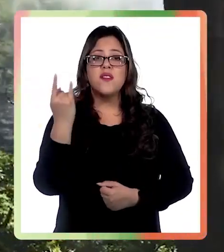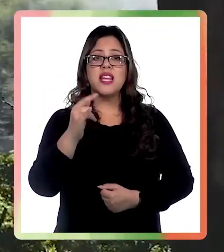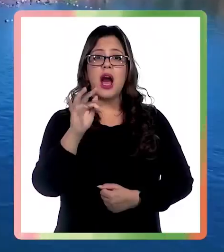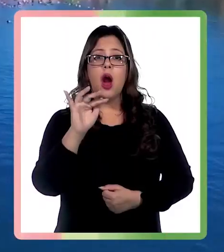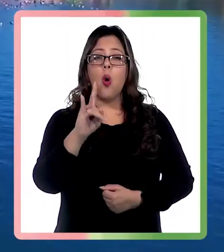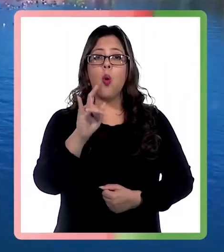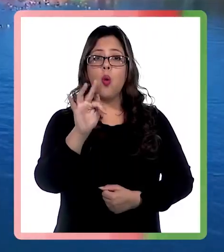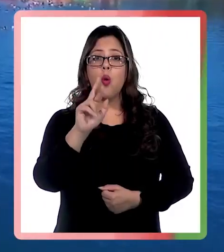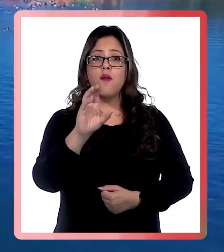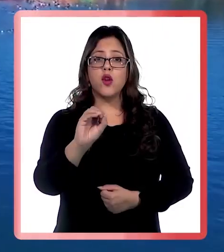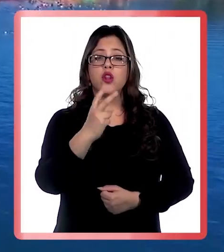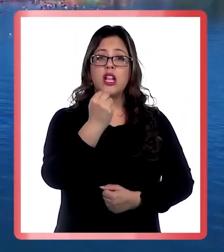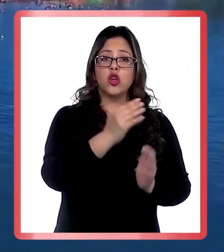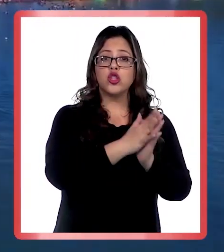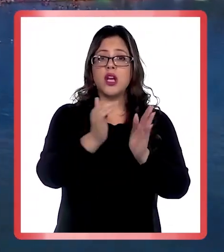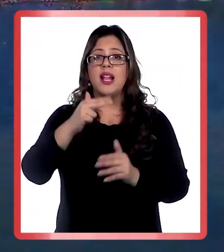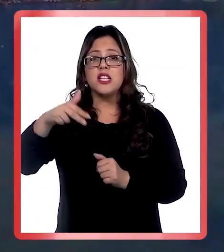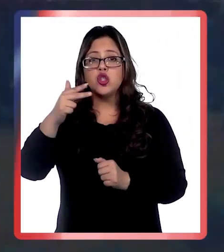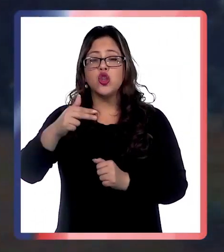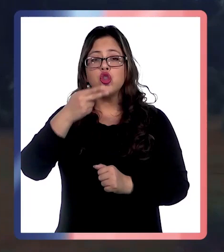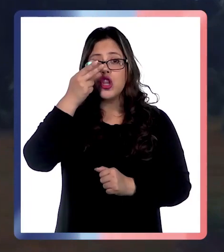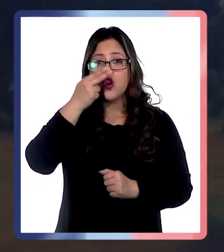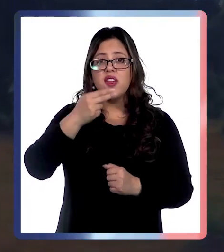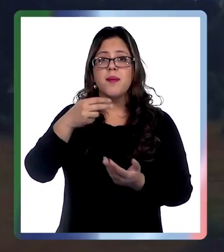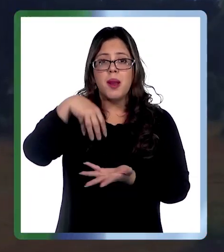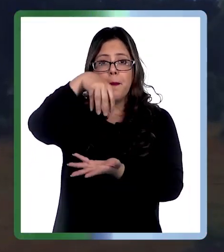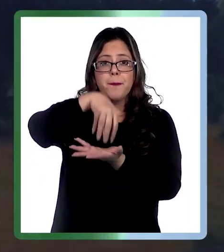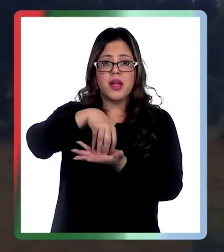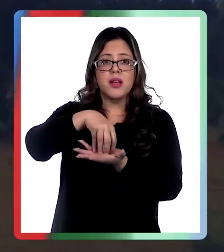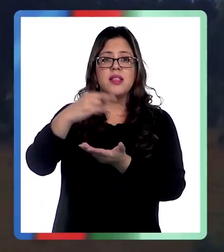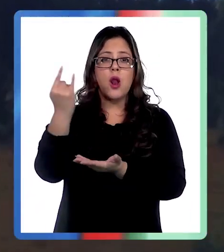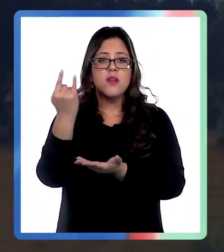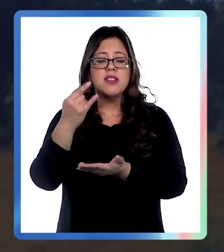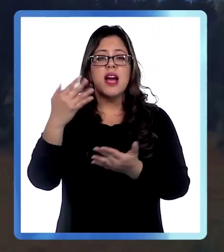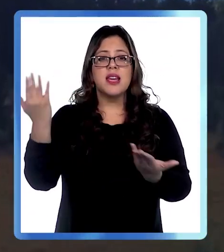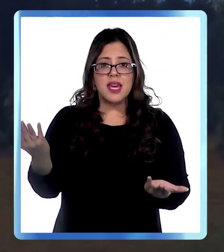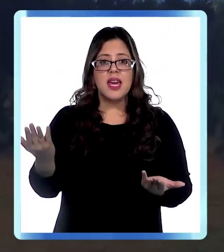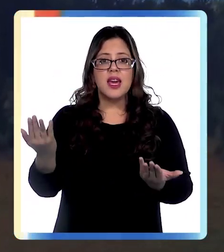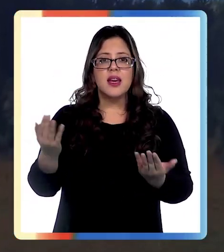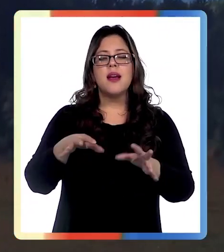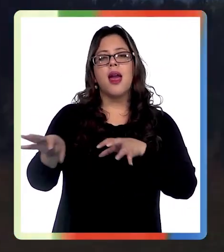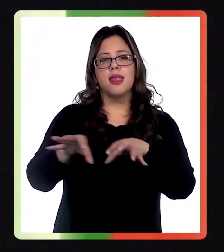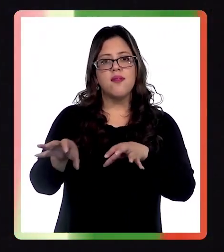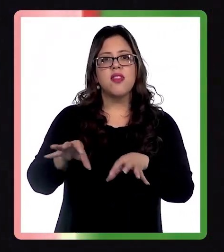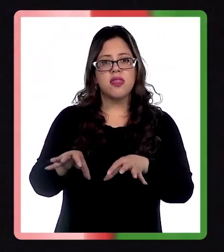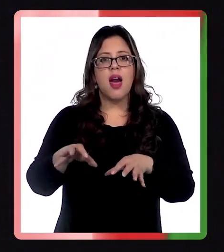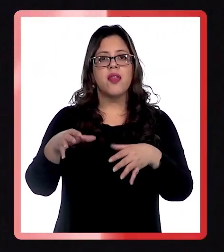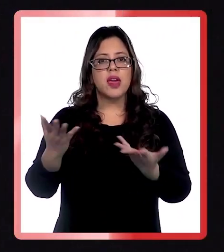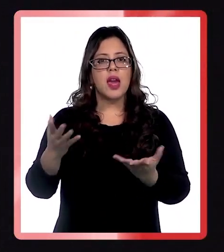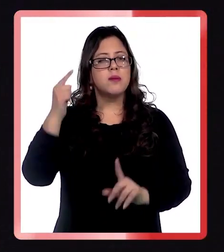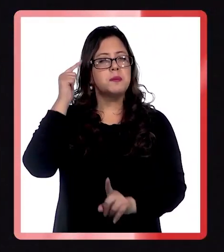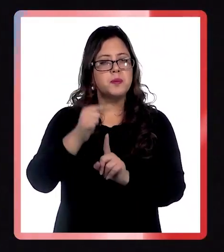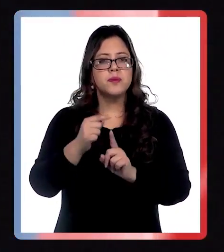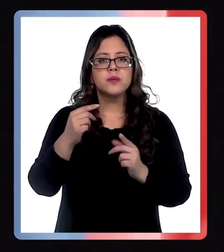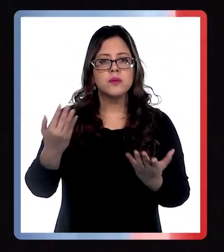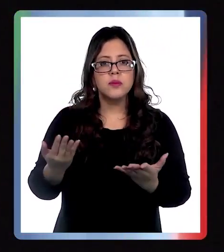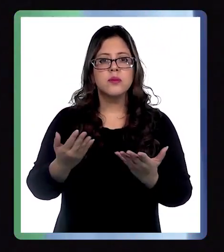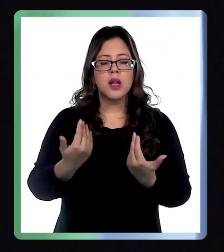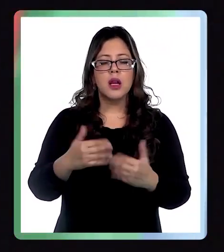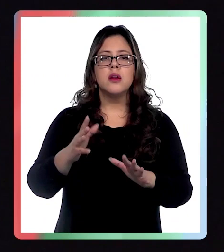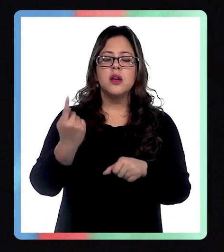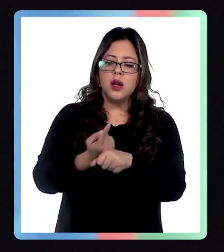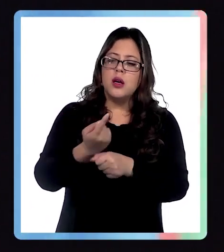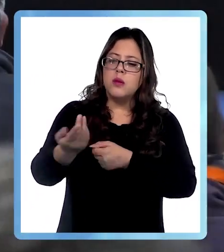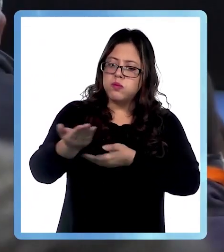frontera utilizará desde el 12 al 18 de noviembre las instalaciones de la sede pucon de la casa de estudios para llevar a cabo actividades que tienen como